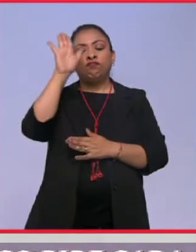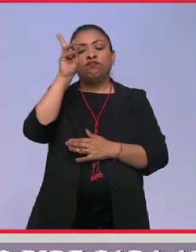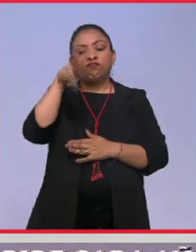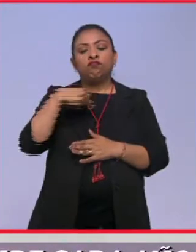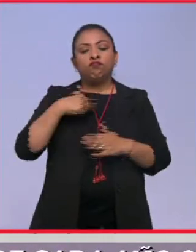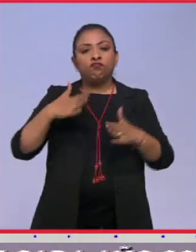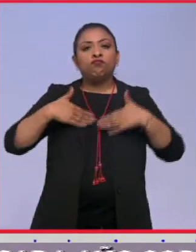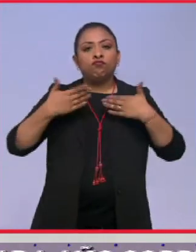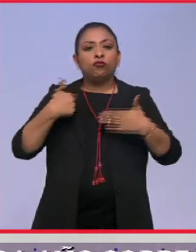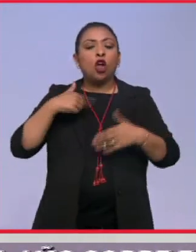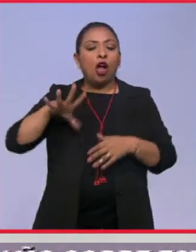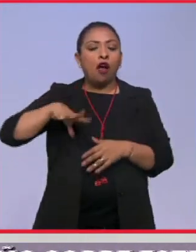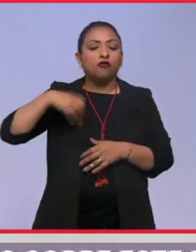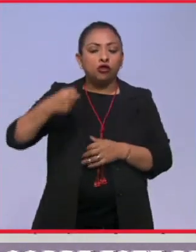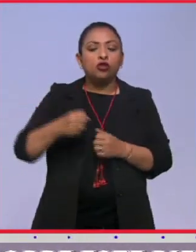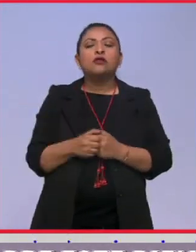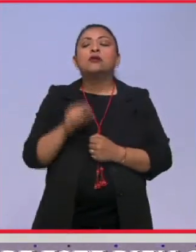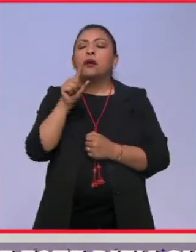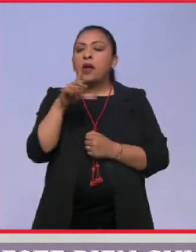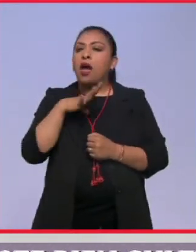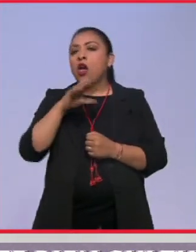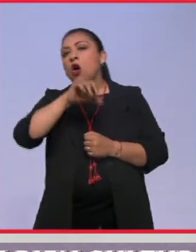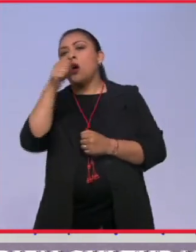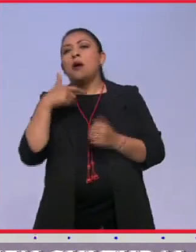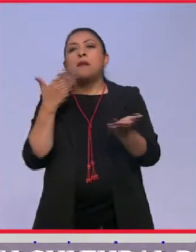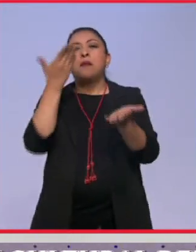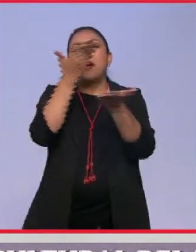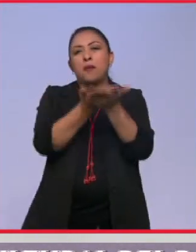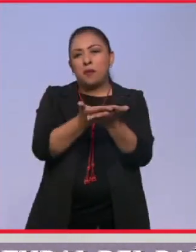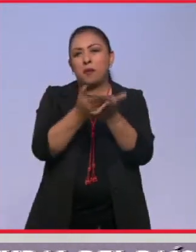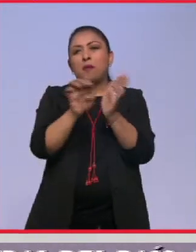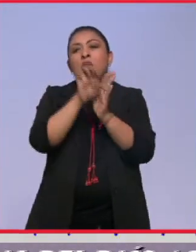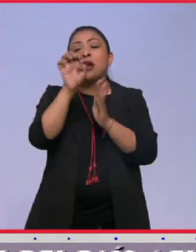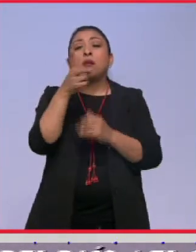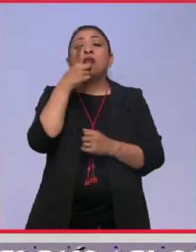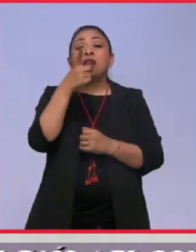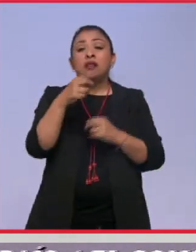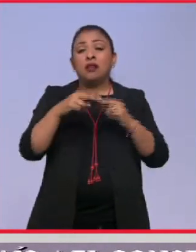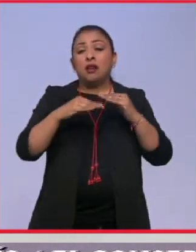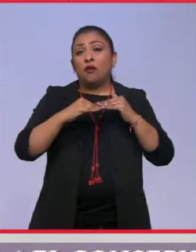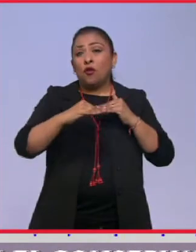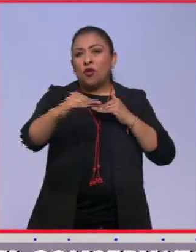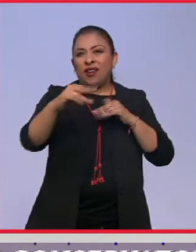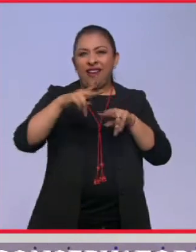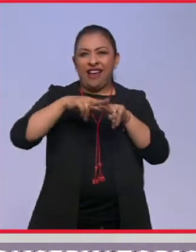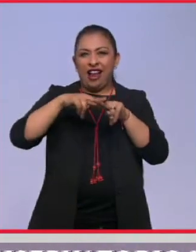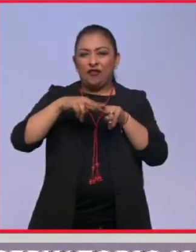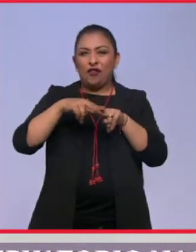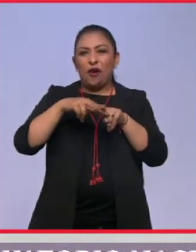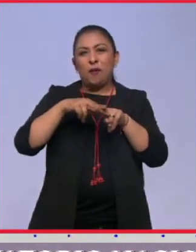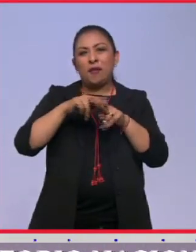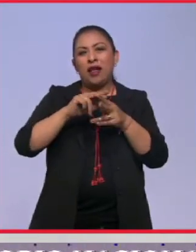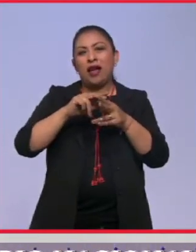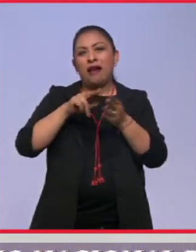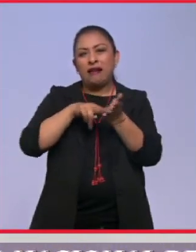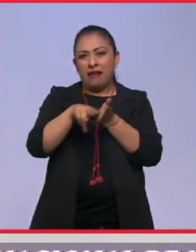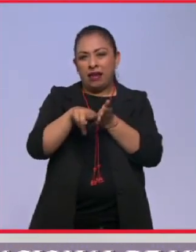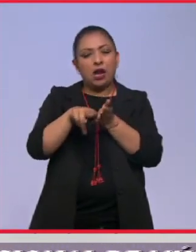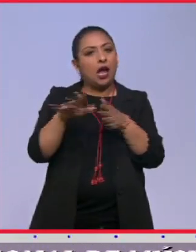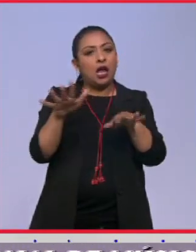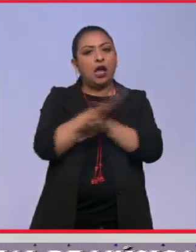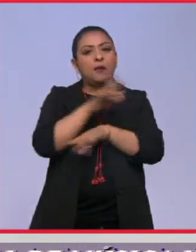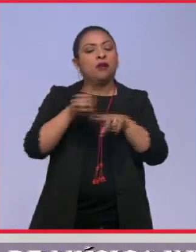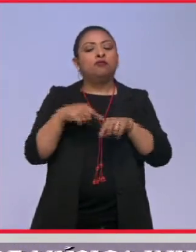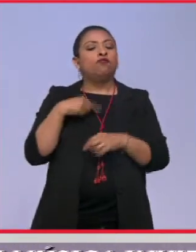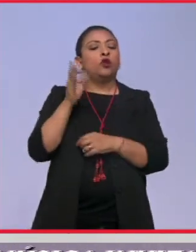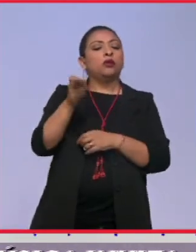casos de abuso. Sí, y además había otras propuestas, ¿no? Como el de poner una alfombra negra en lugar de una alfombra roja, eso sí no lo aceptó el